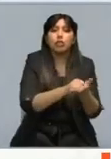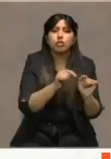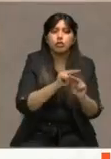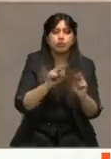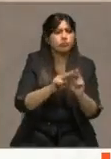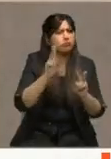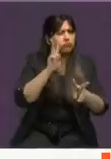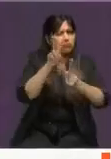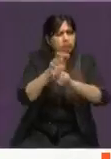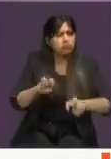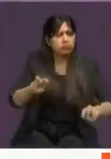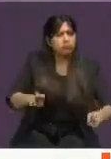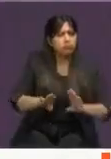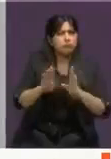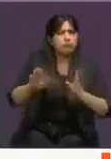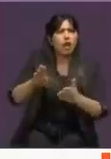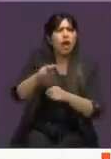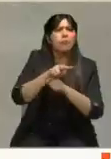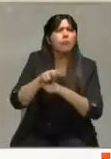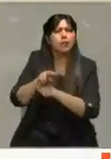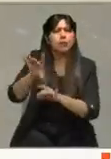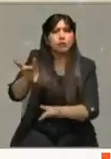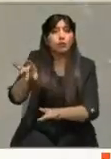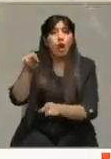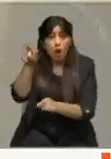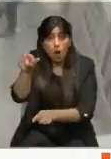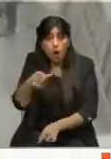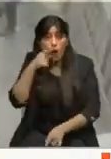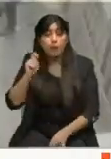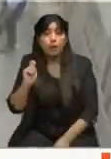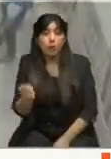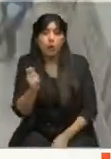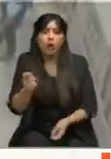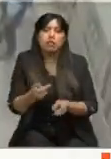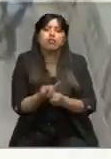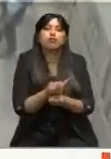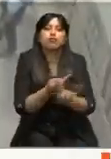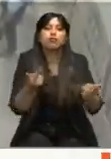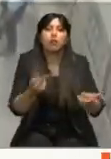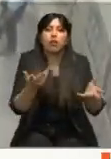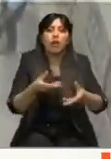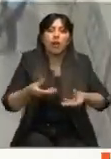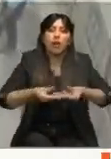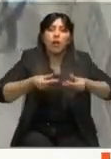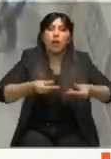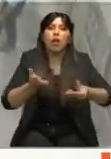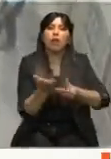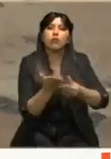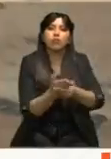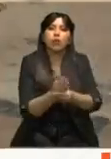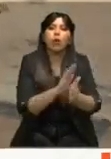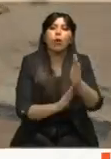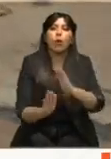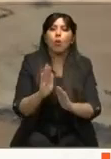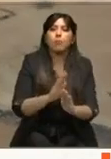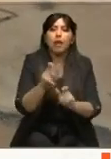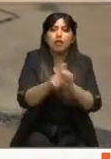contra el magistrado que reveló los testigos protegidos en la causa contra el Clan Gallegos, brazo operativo del Tren del